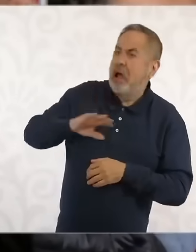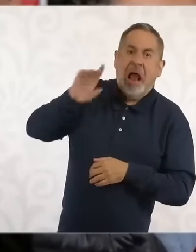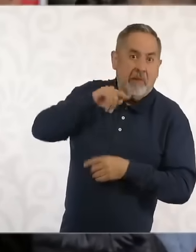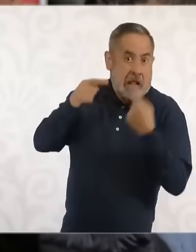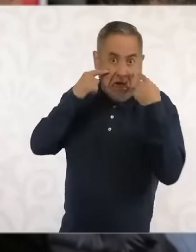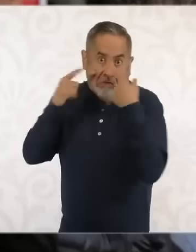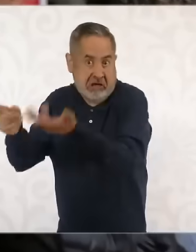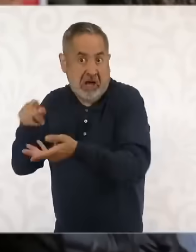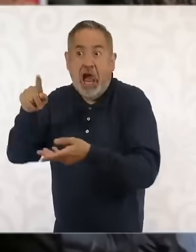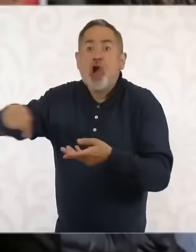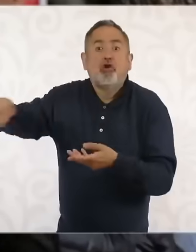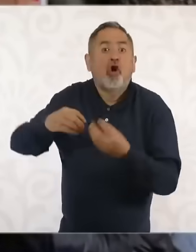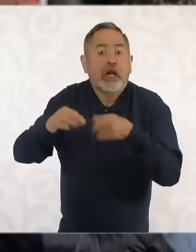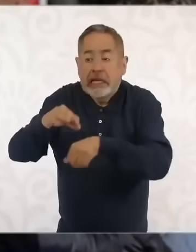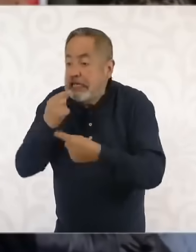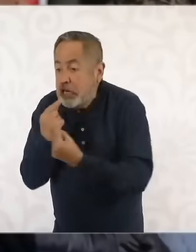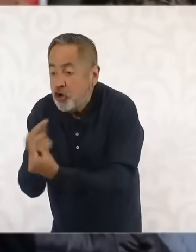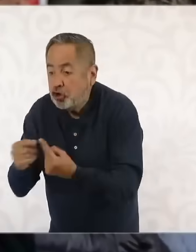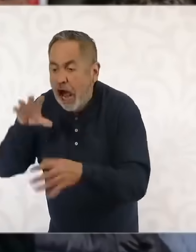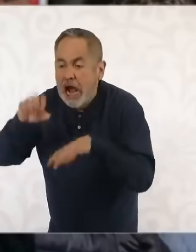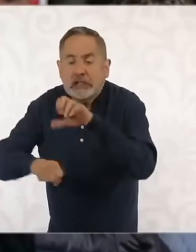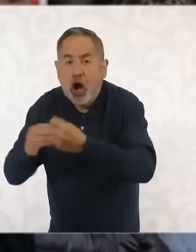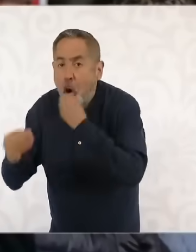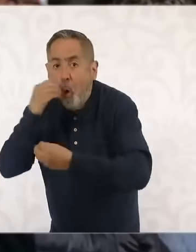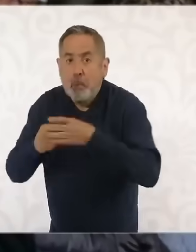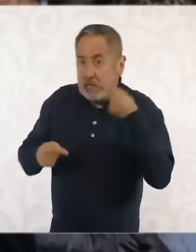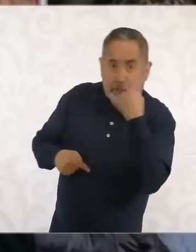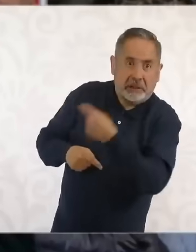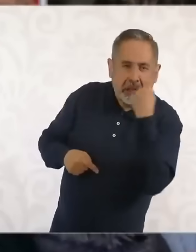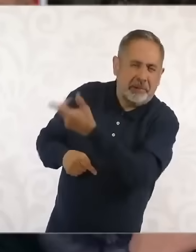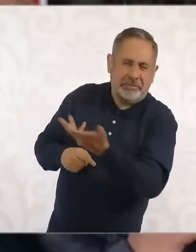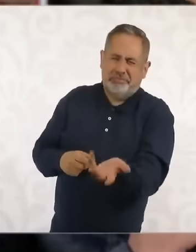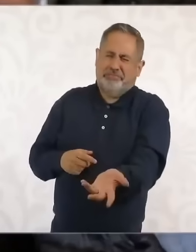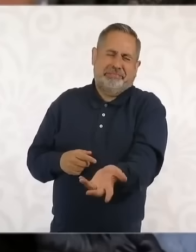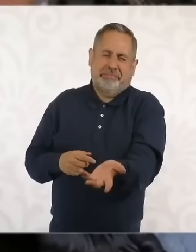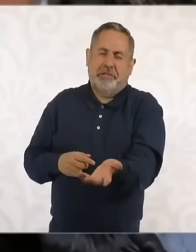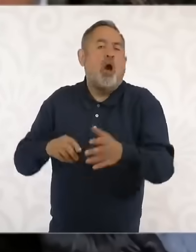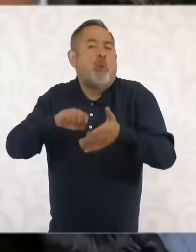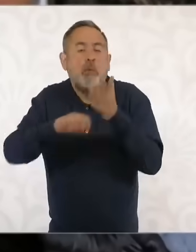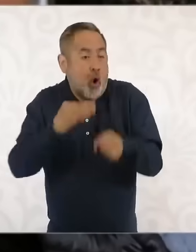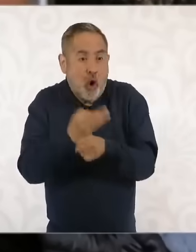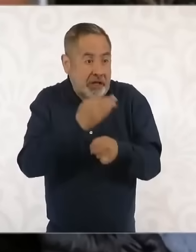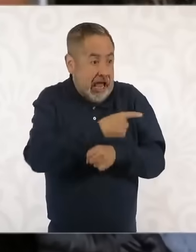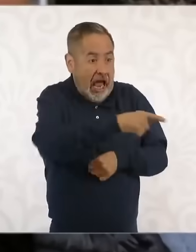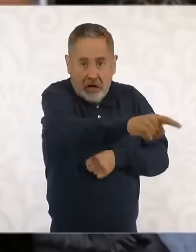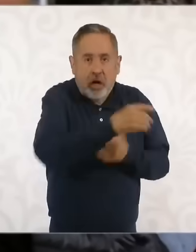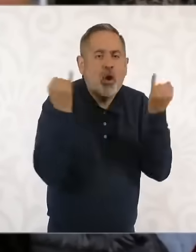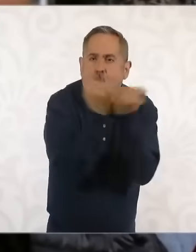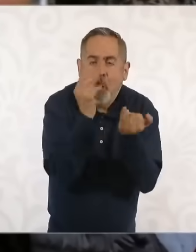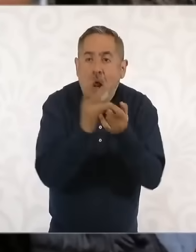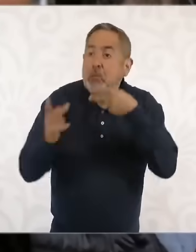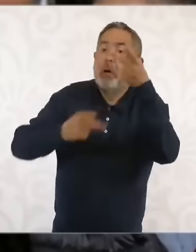En este momento construyen a los enemigos a partir de conceptos como, por ejemplo, el terrorismo, el